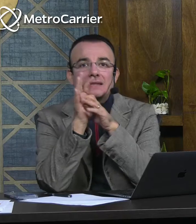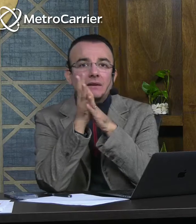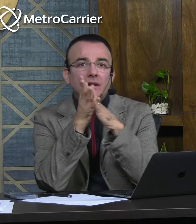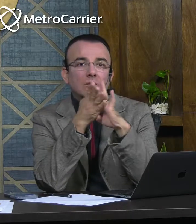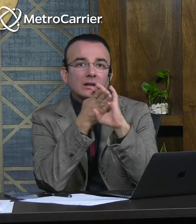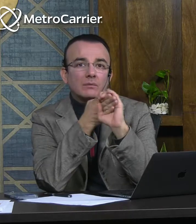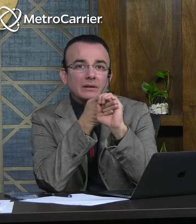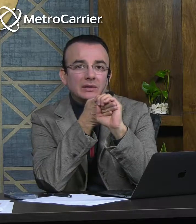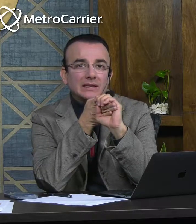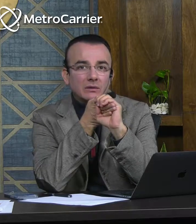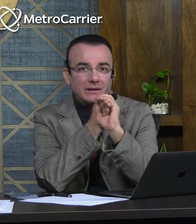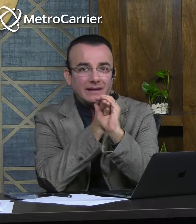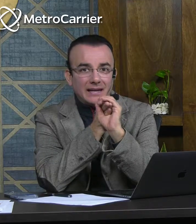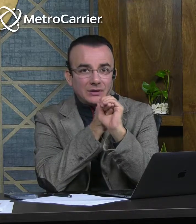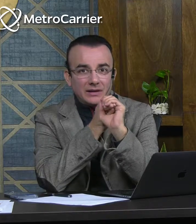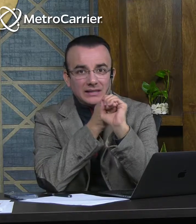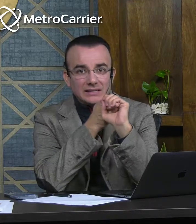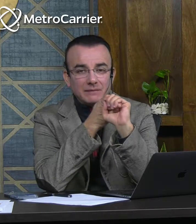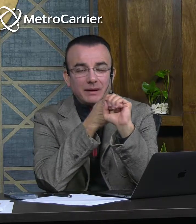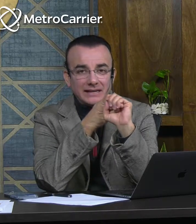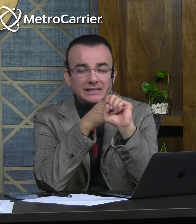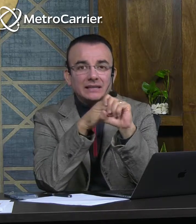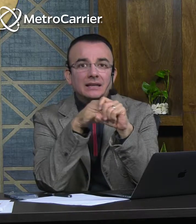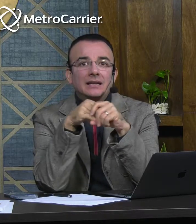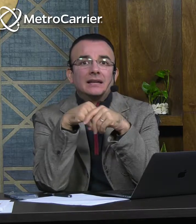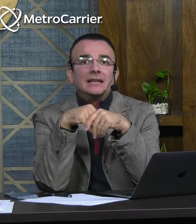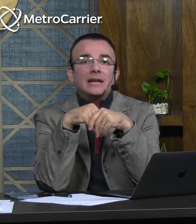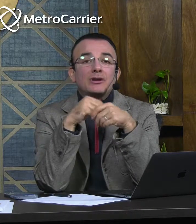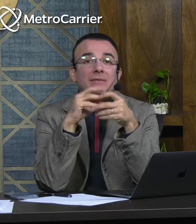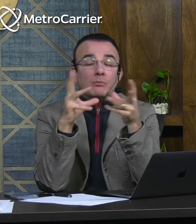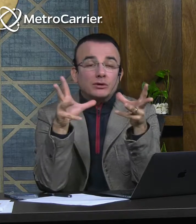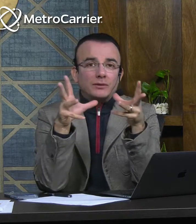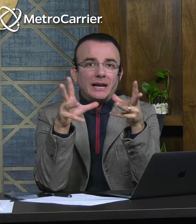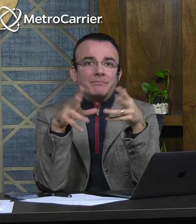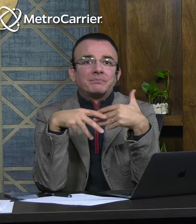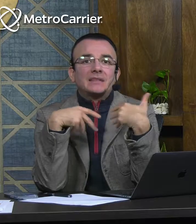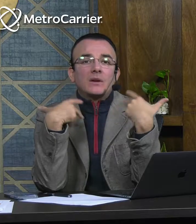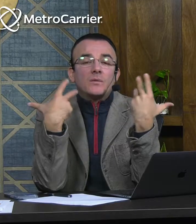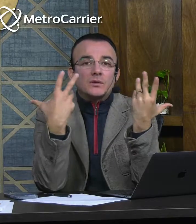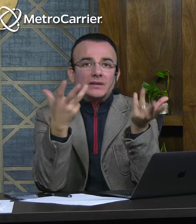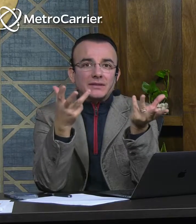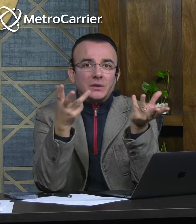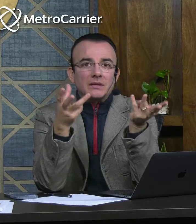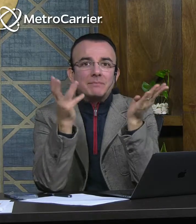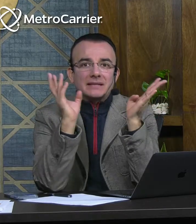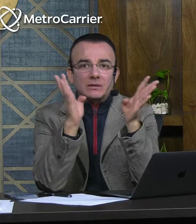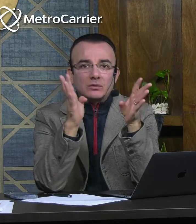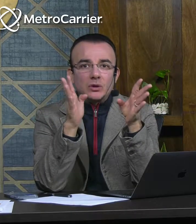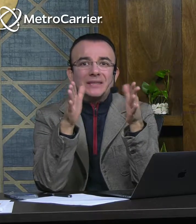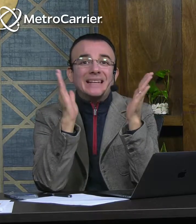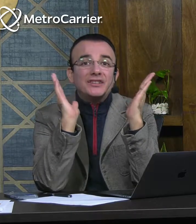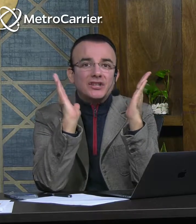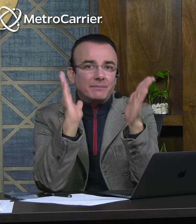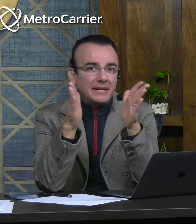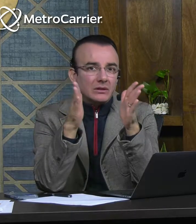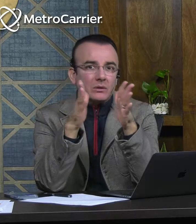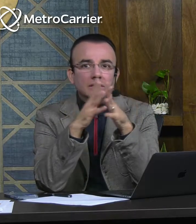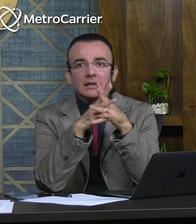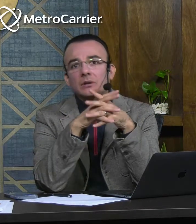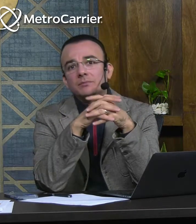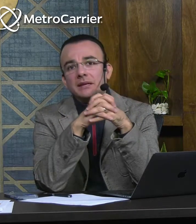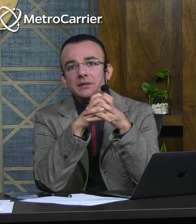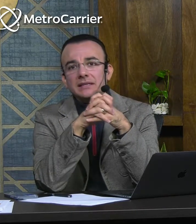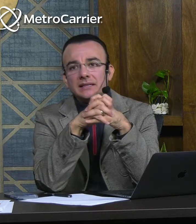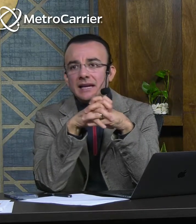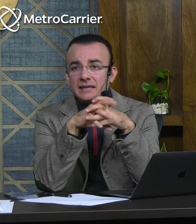necesitaron al cuarto periodista en lo que va del año en este país y hay una atmósfera de confrontación de persecución de linchamiento contra